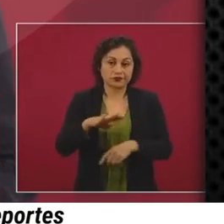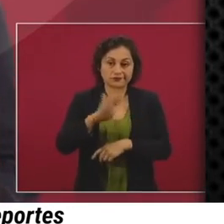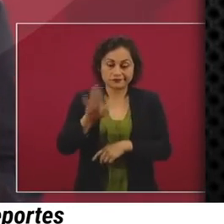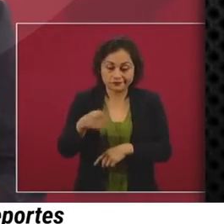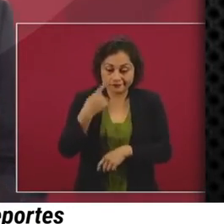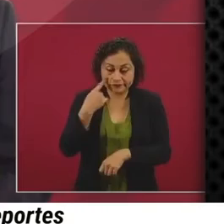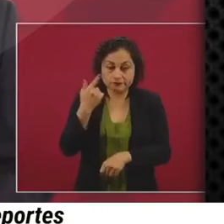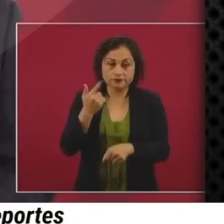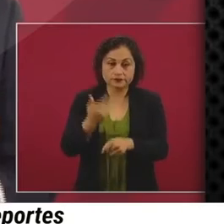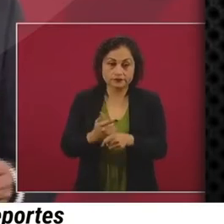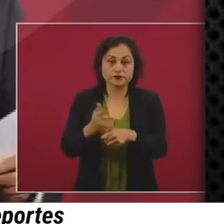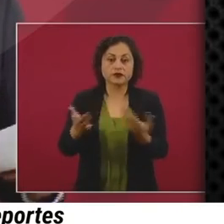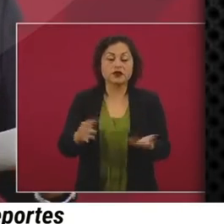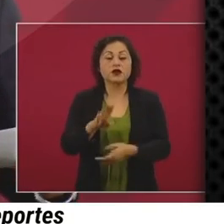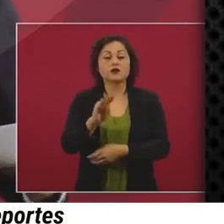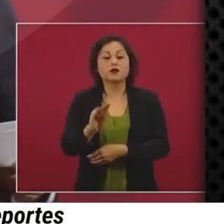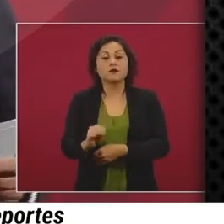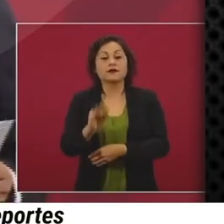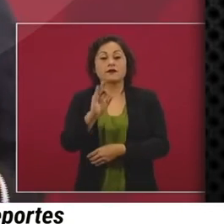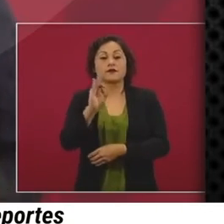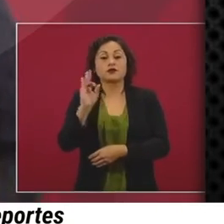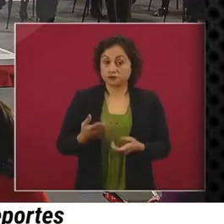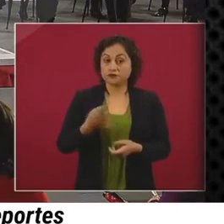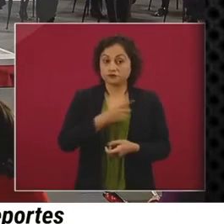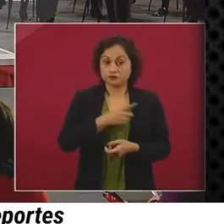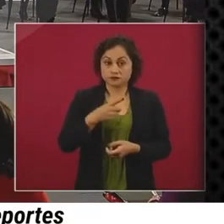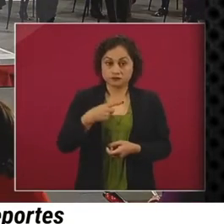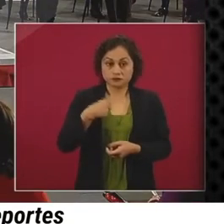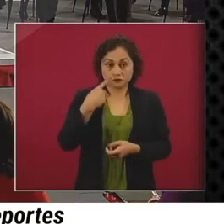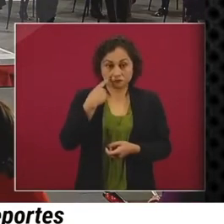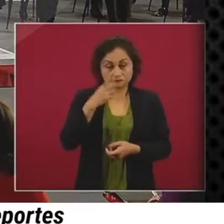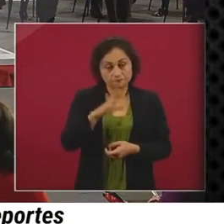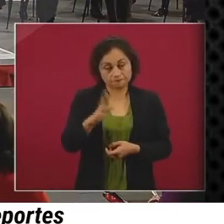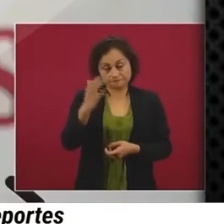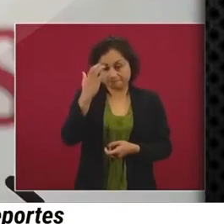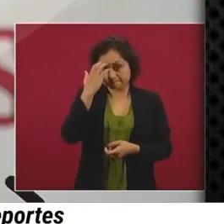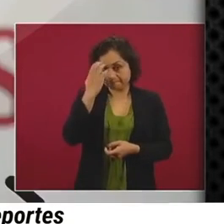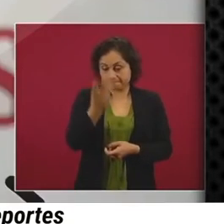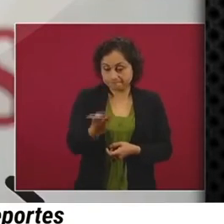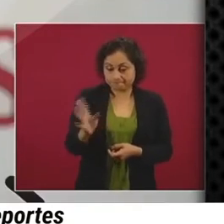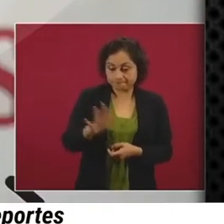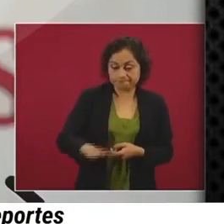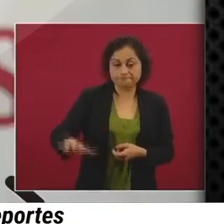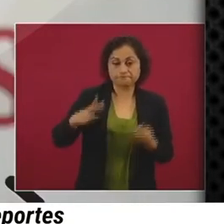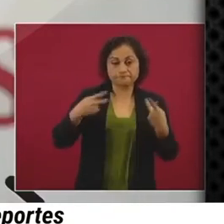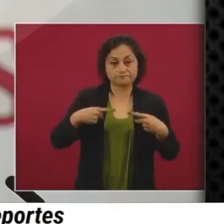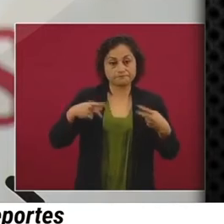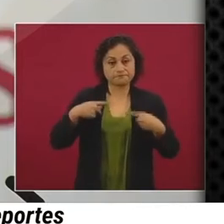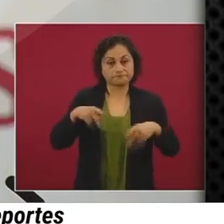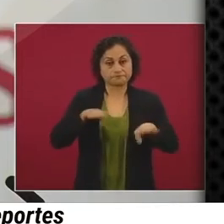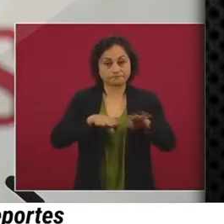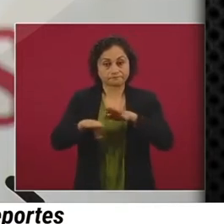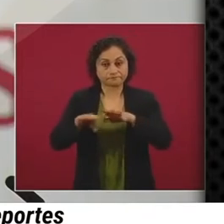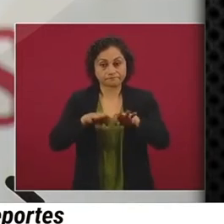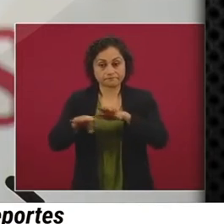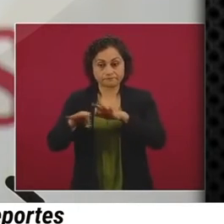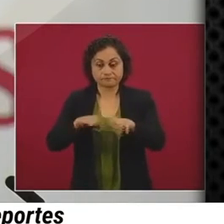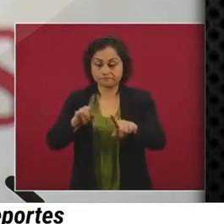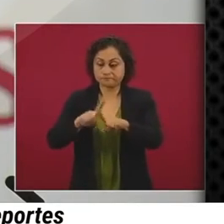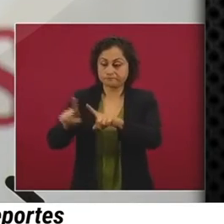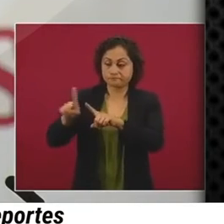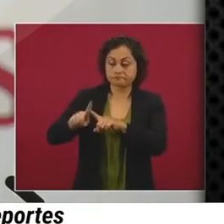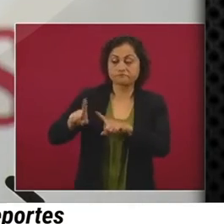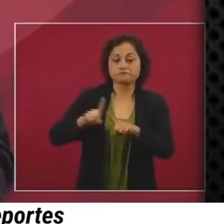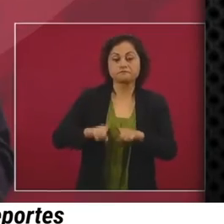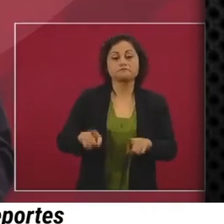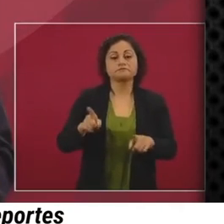1 de diciembre de 2018 al 23 de noviembre de este año. Esto de acuerdo al corte del registro de reportes de personas reportadas